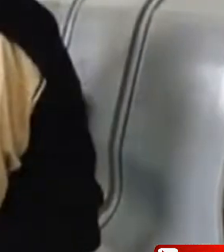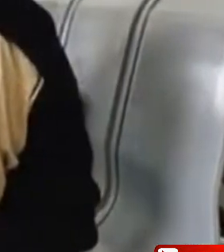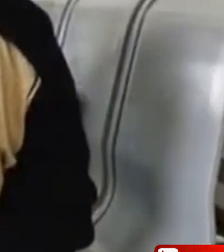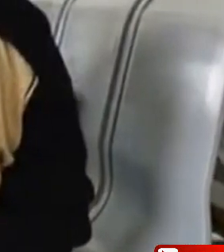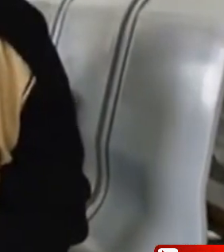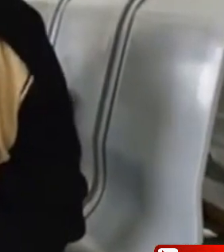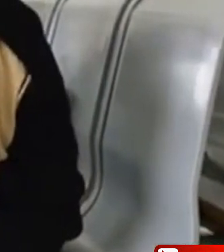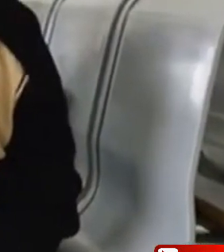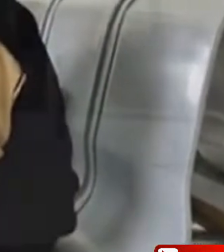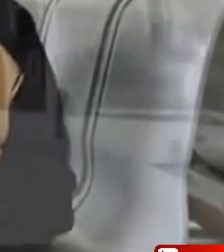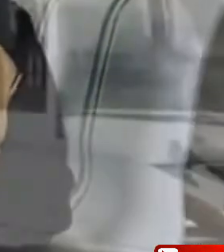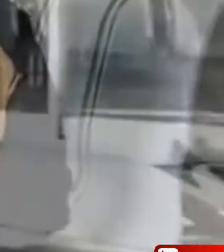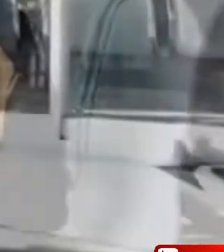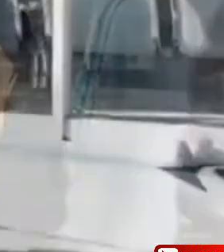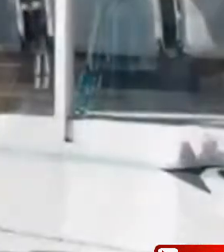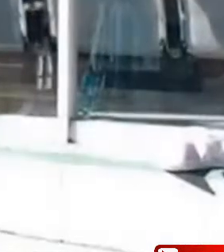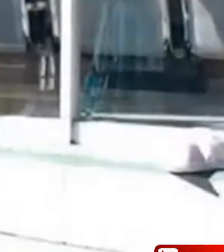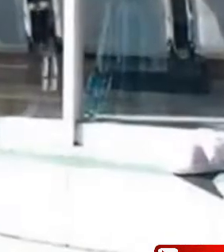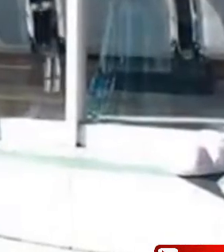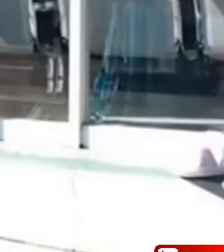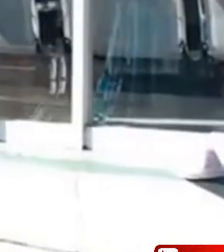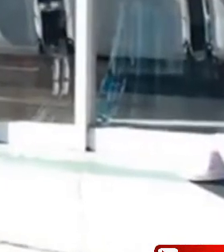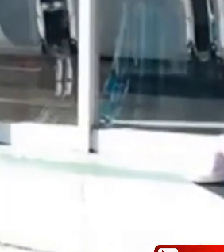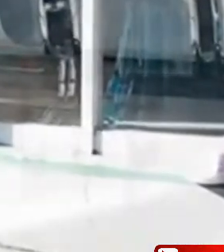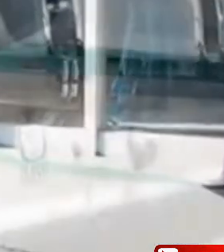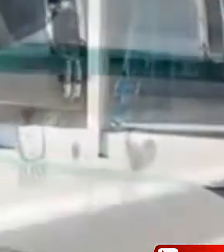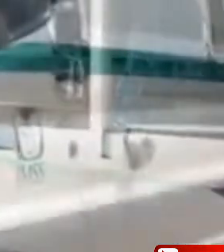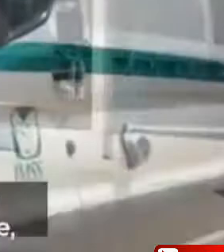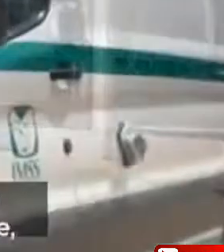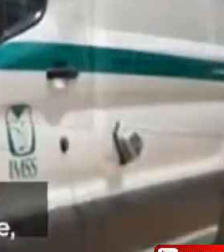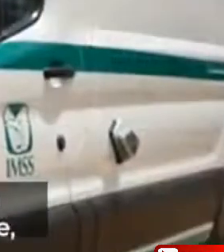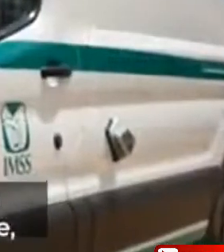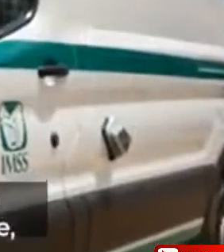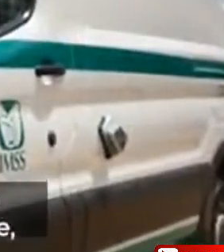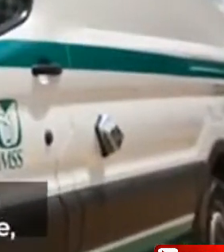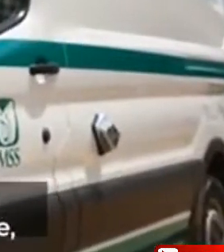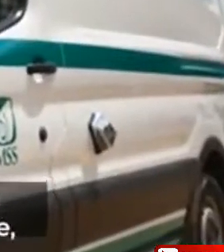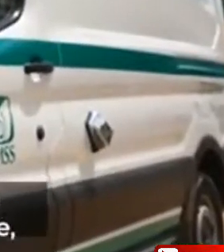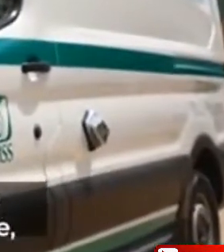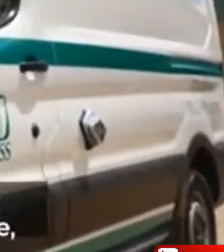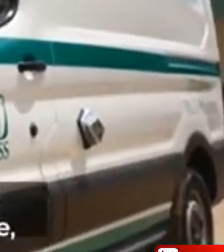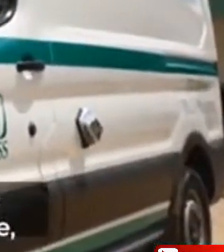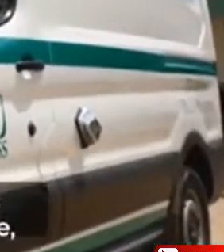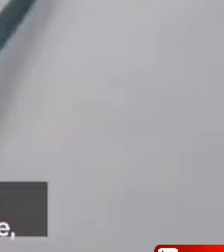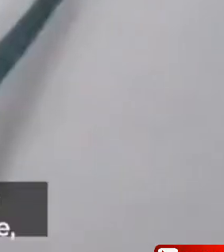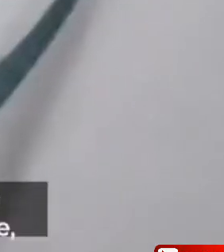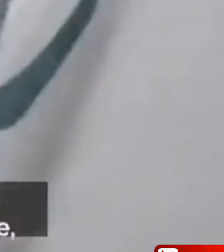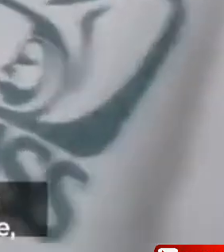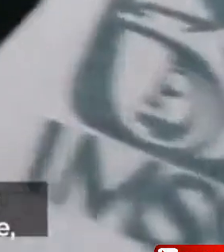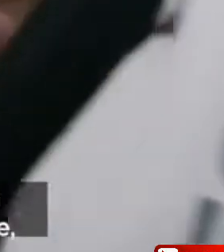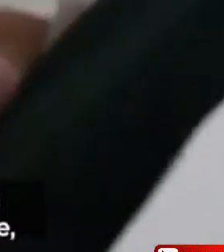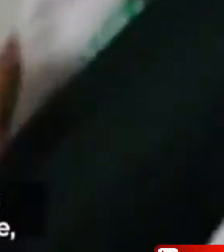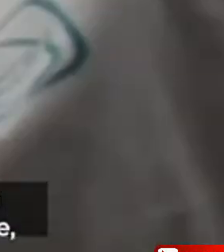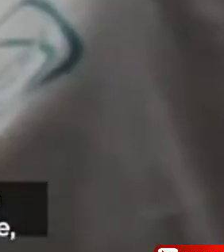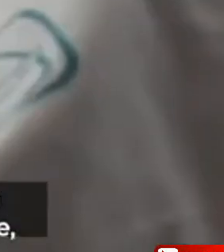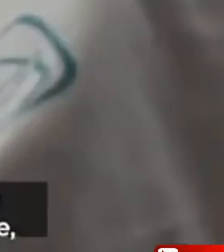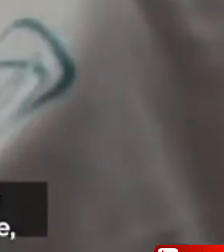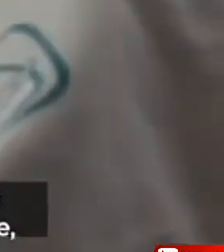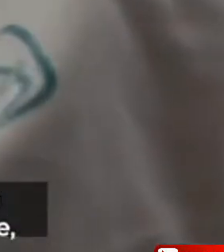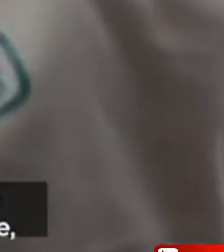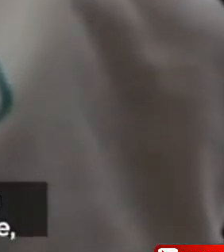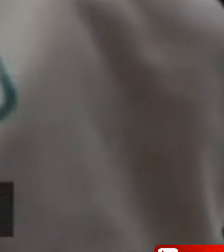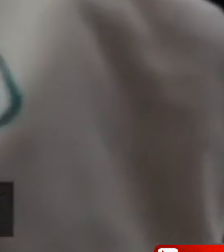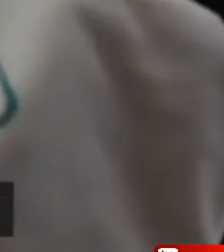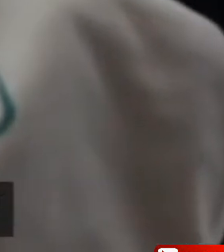resistencia, historias de hombres y de mujeres valientes y hasta heroicos. Se realizó el diagnóstico, se plantearon objetivos y se hicieron